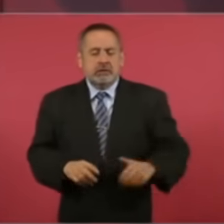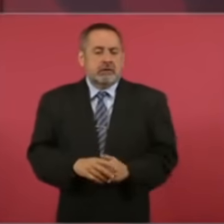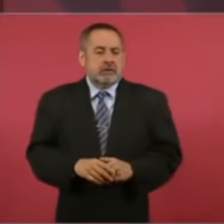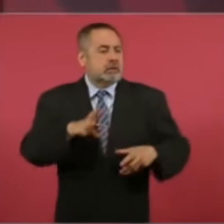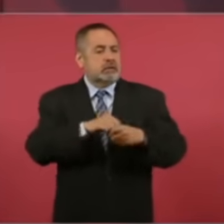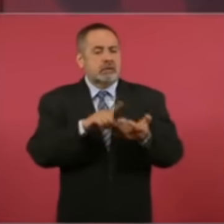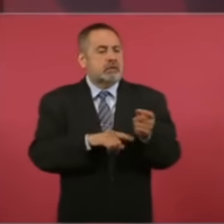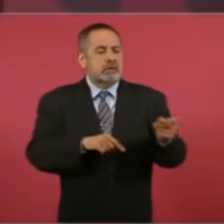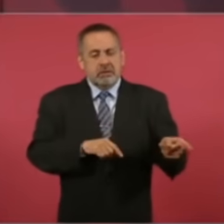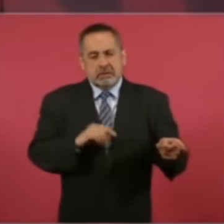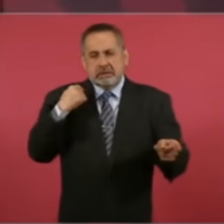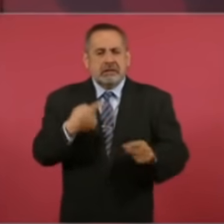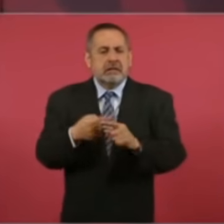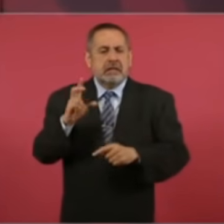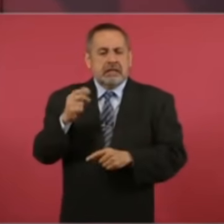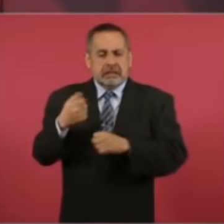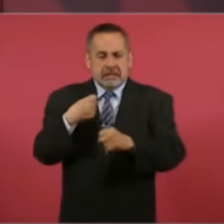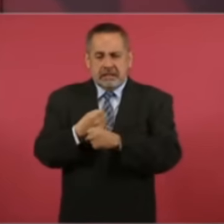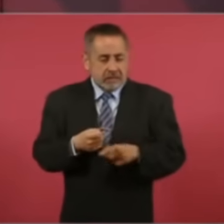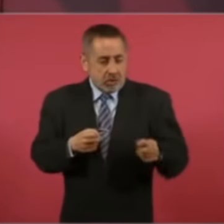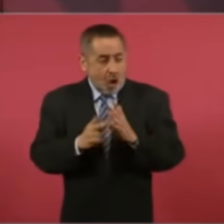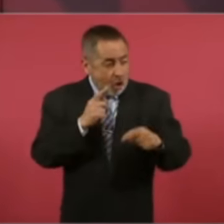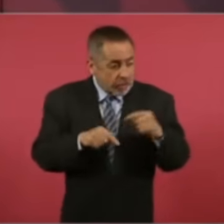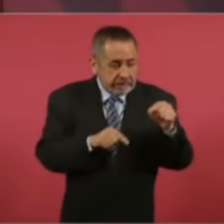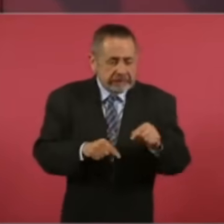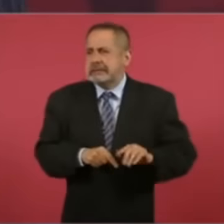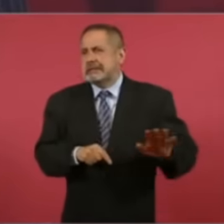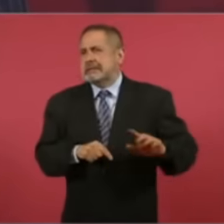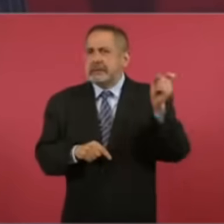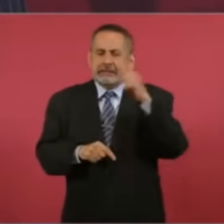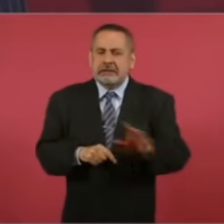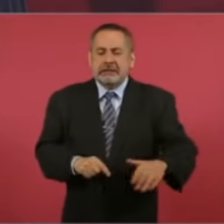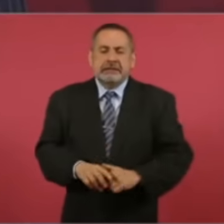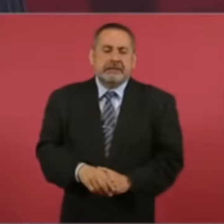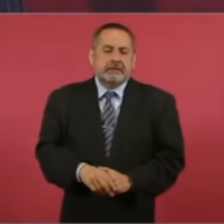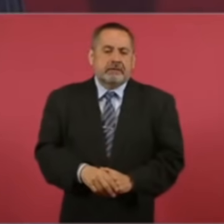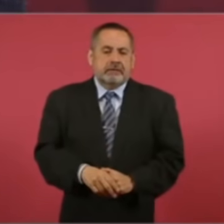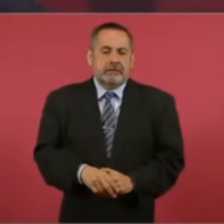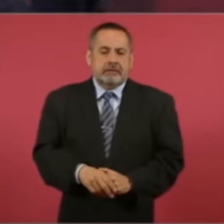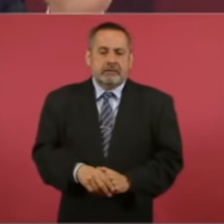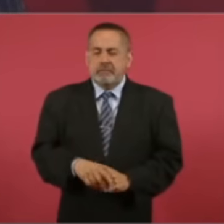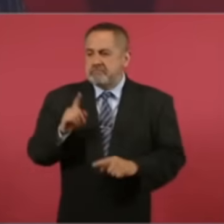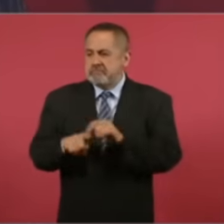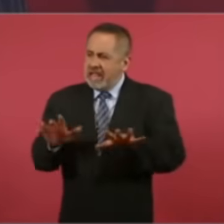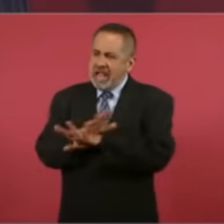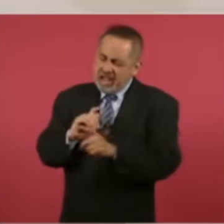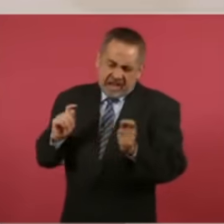prevaleció en los últimos 36 años. Ya sería muy difícil. Esto ya cambió.